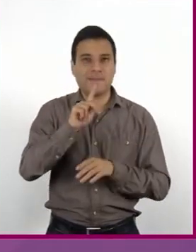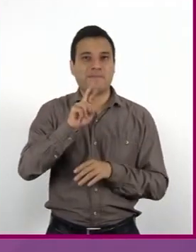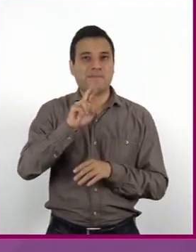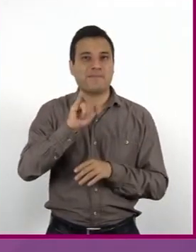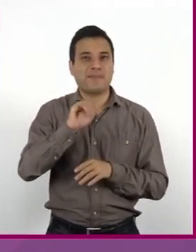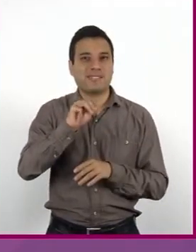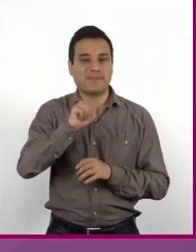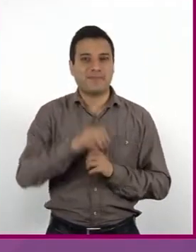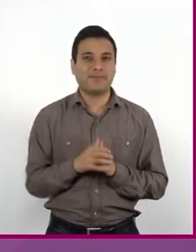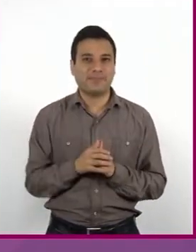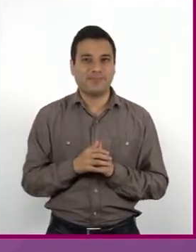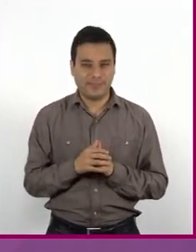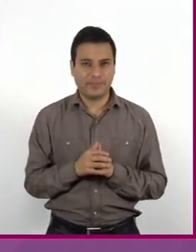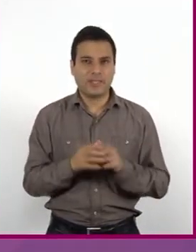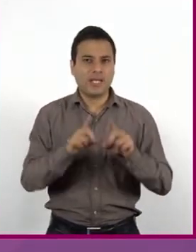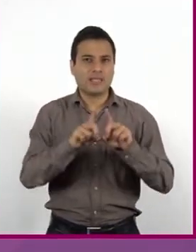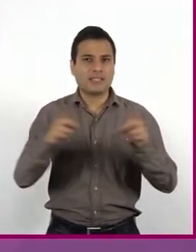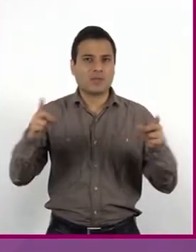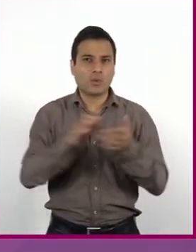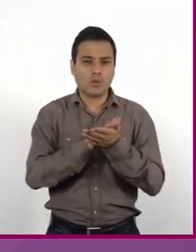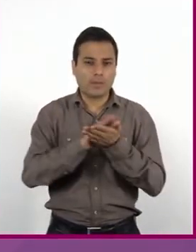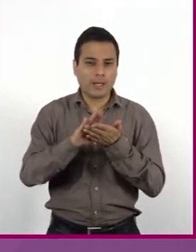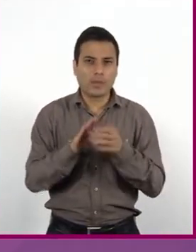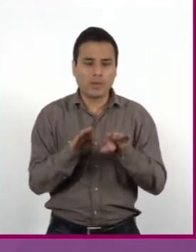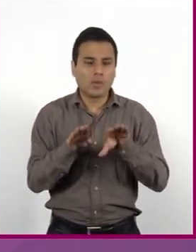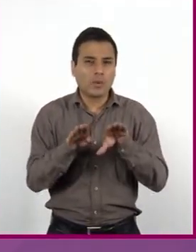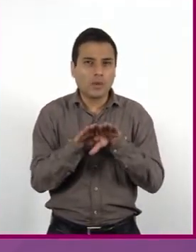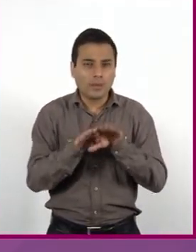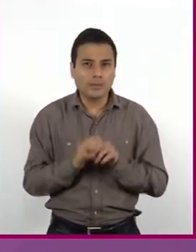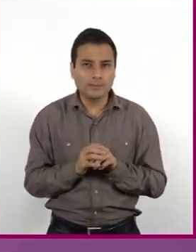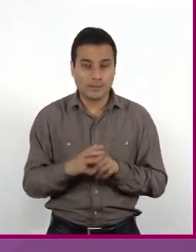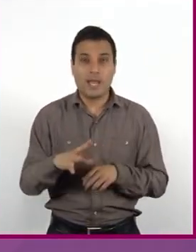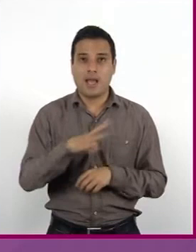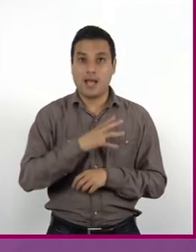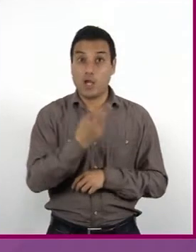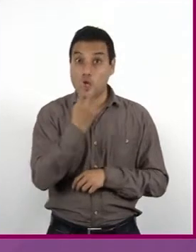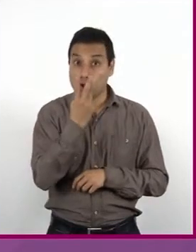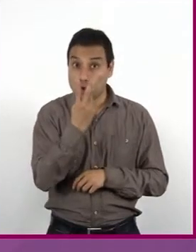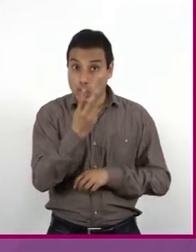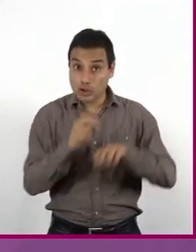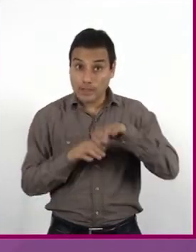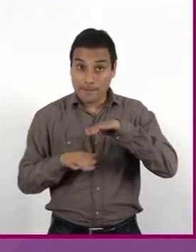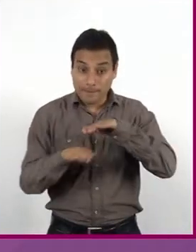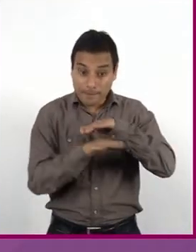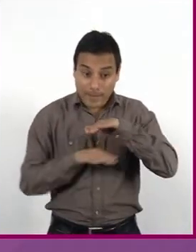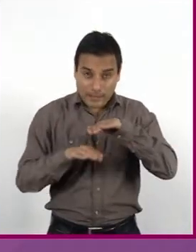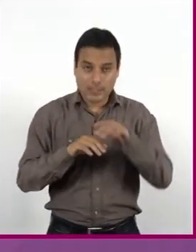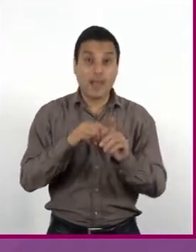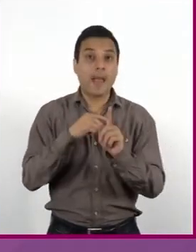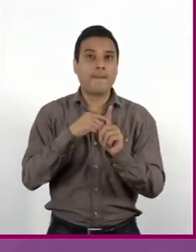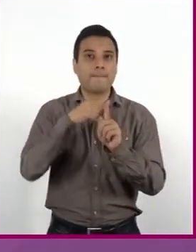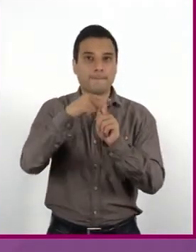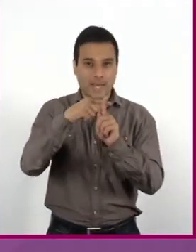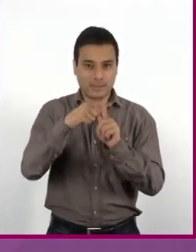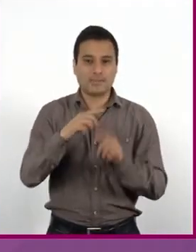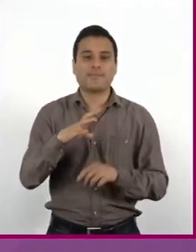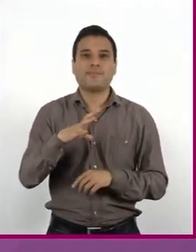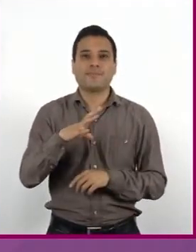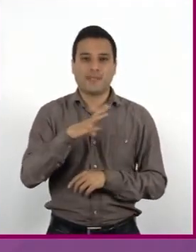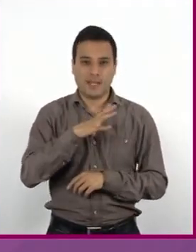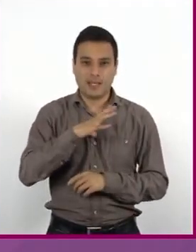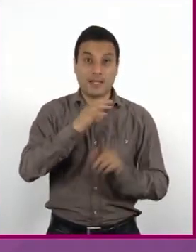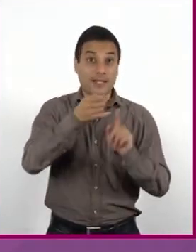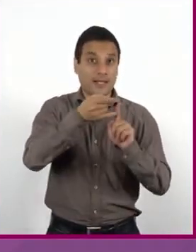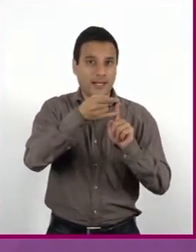El desarrollo plano de un prisma recto está compuesto por sus 2 bases y por un rectángulo que tiene tantas